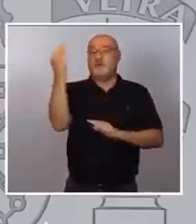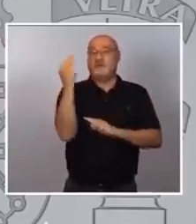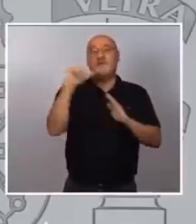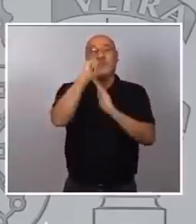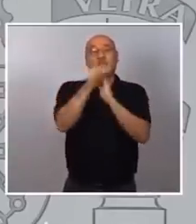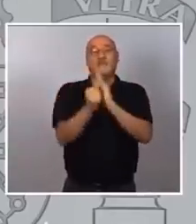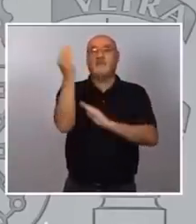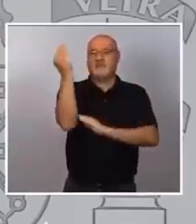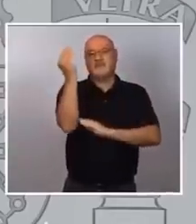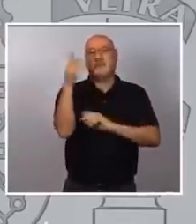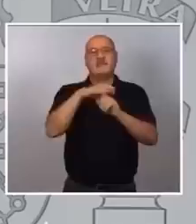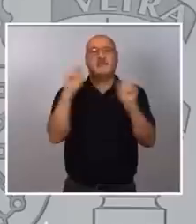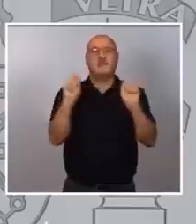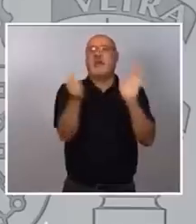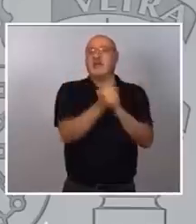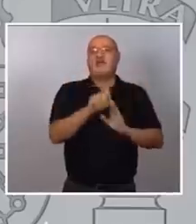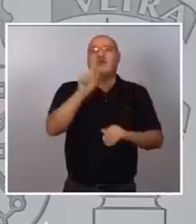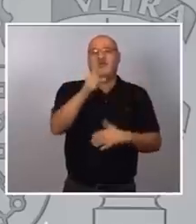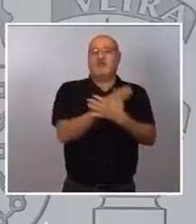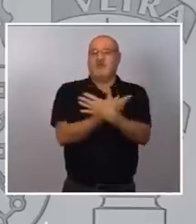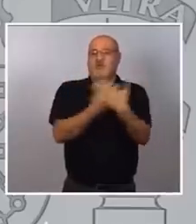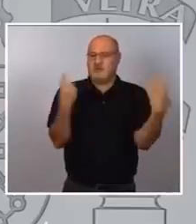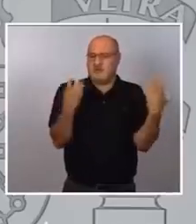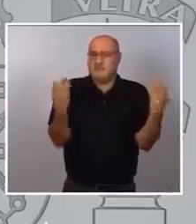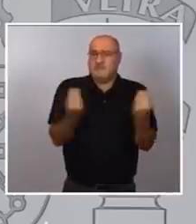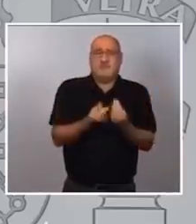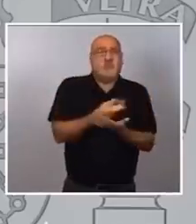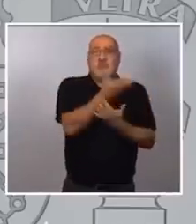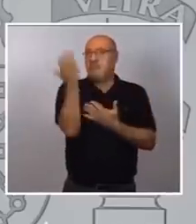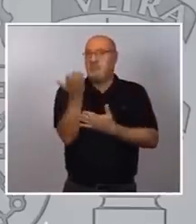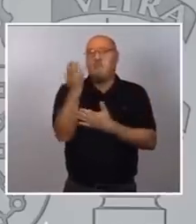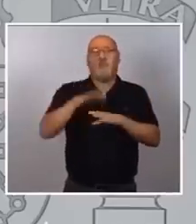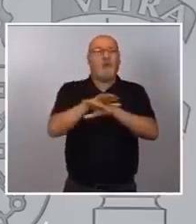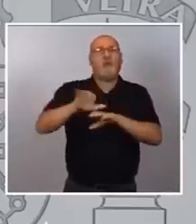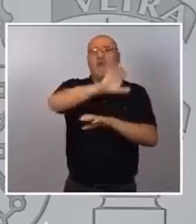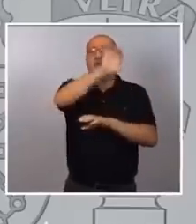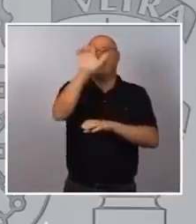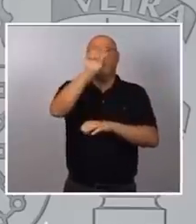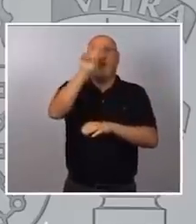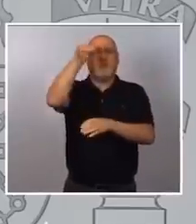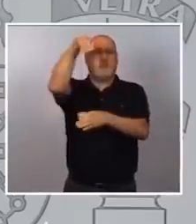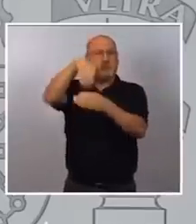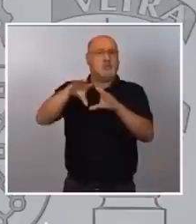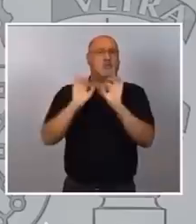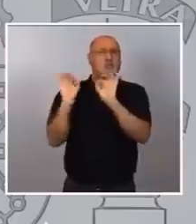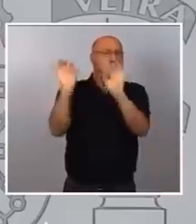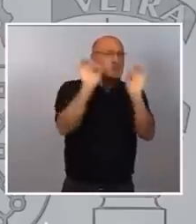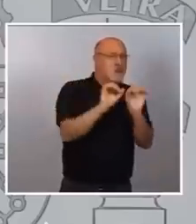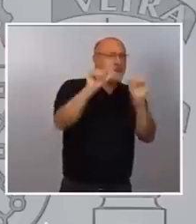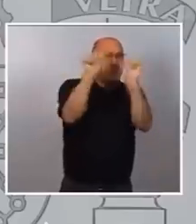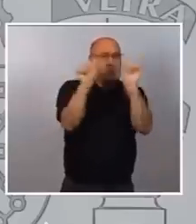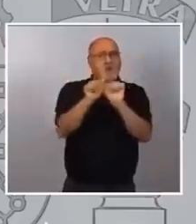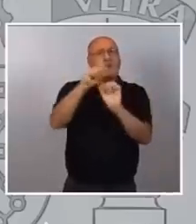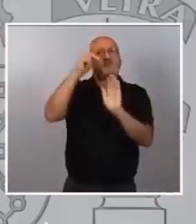recogida en su artículo 116, al igual que lo hicieron el resto de gobiernos europeos con medidas equivalentes. Cabe